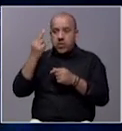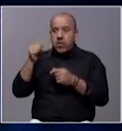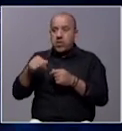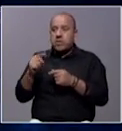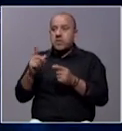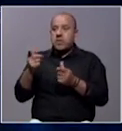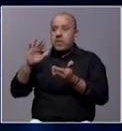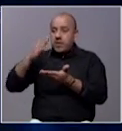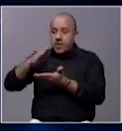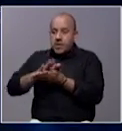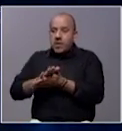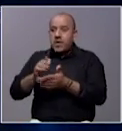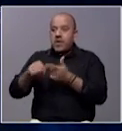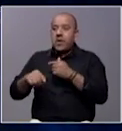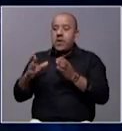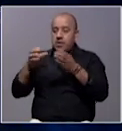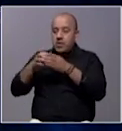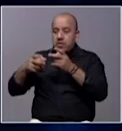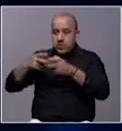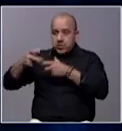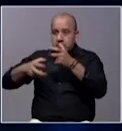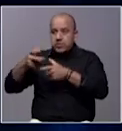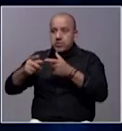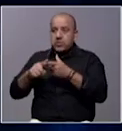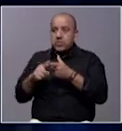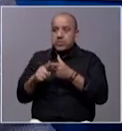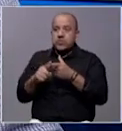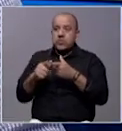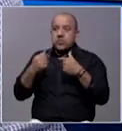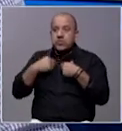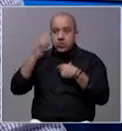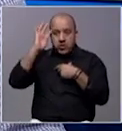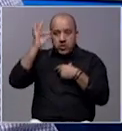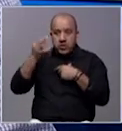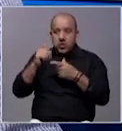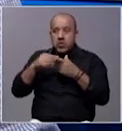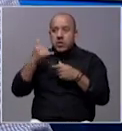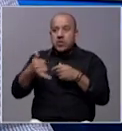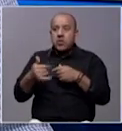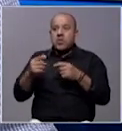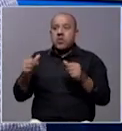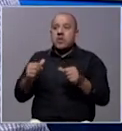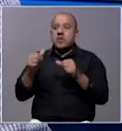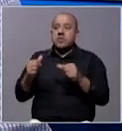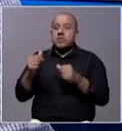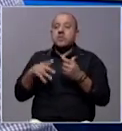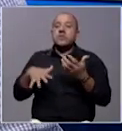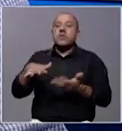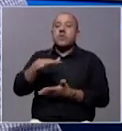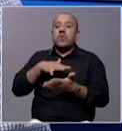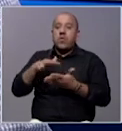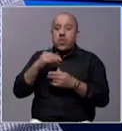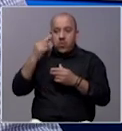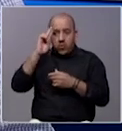va a agotar en la coalición de gobierno que se instaura el primero de marzo yo creo que tenemos que generar o regenerar un clima en el uruguay